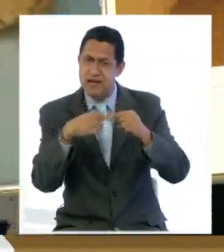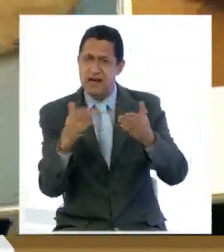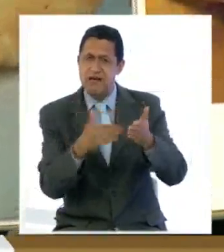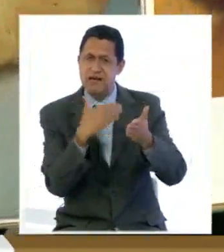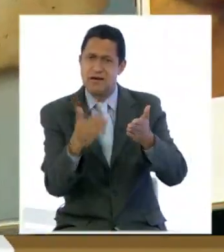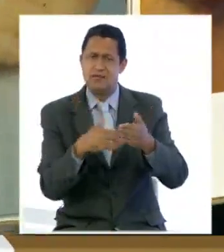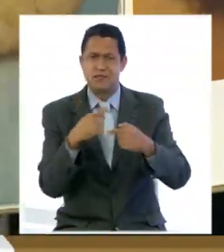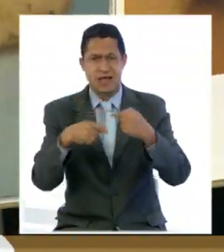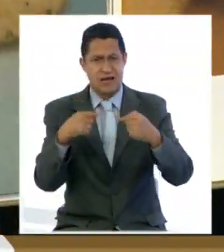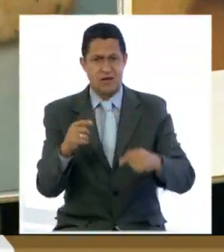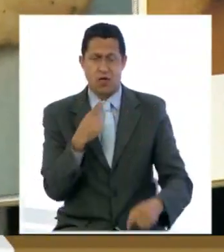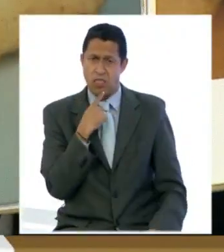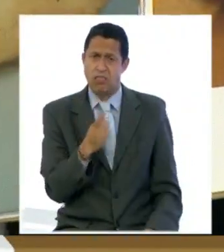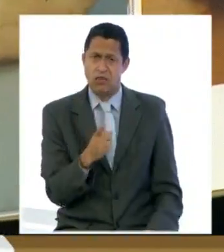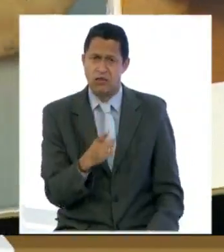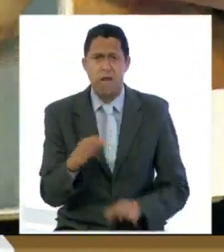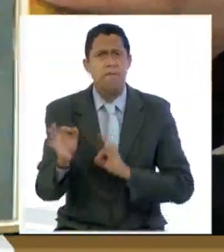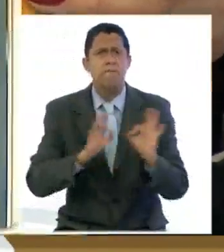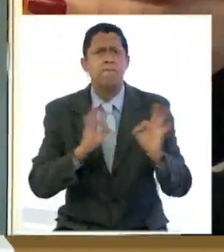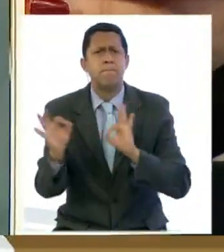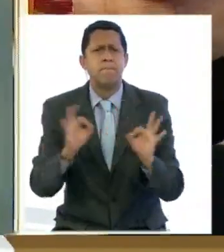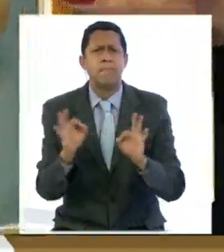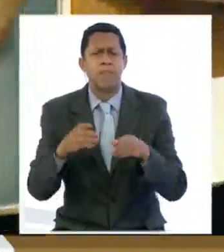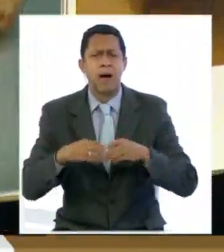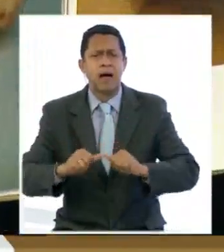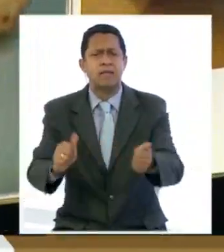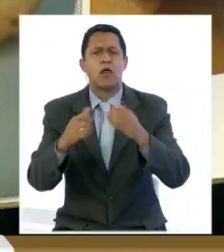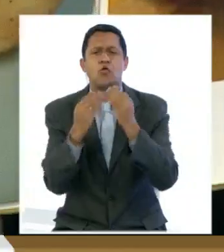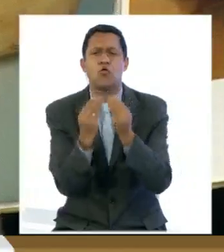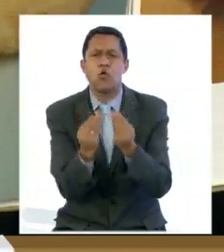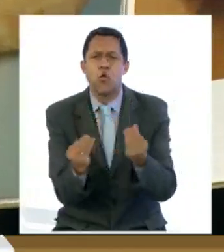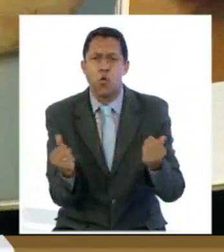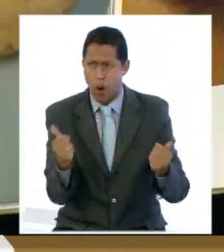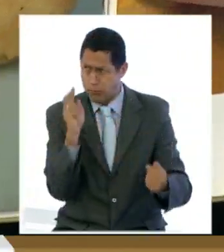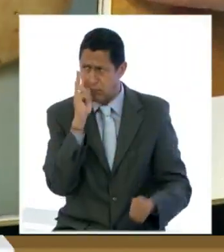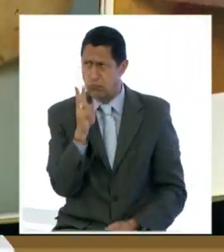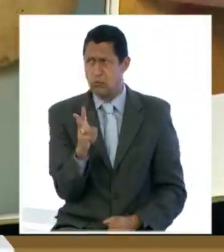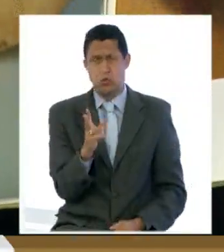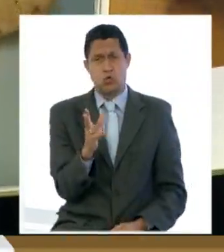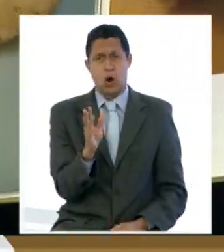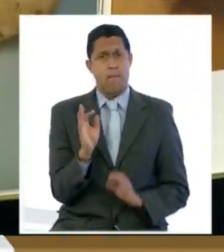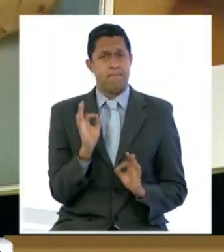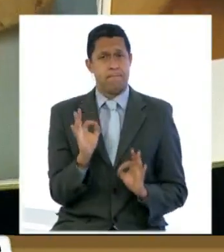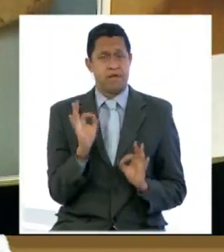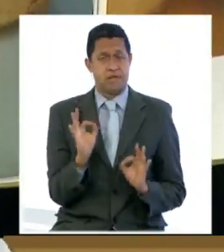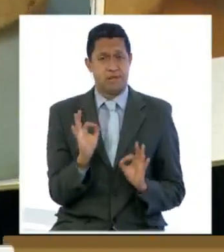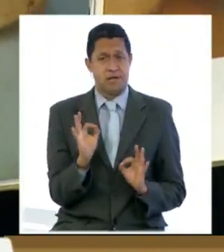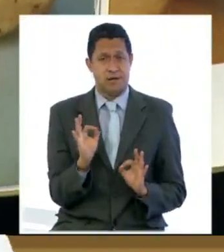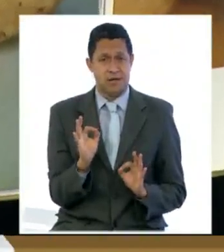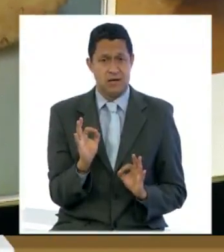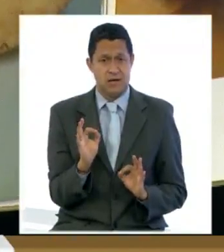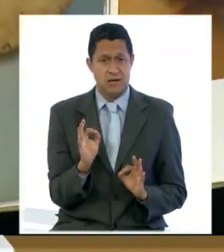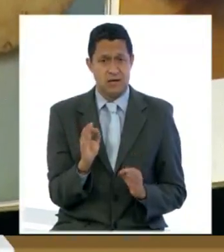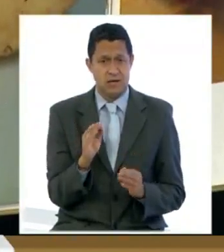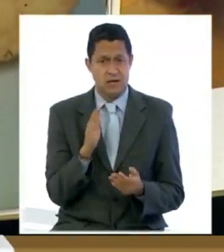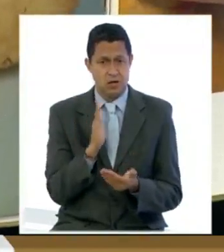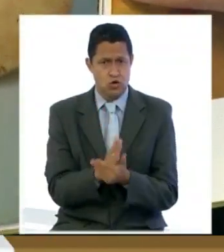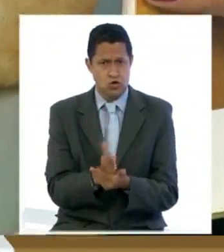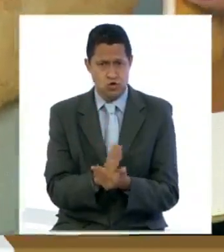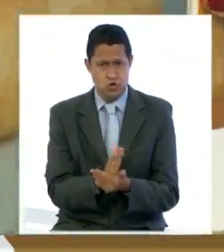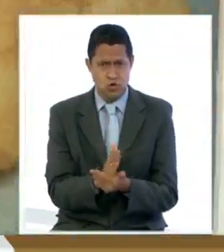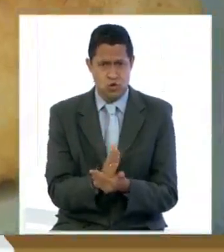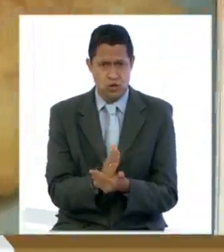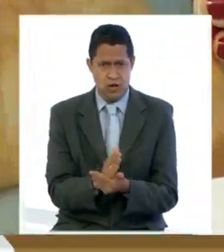los tequeños. Aquí dice: preparación masa suave, y me llama la atención que precisamente es con yuca